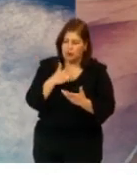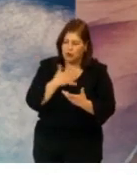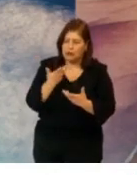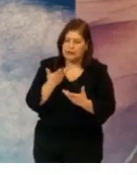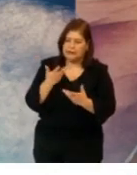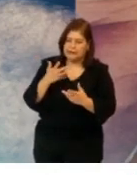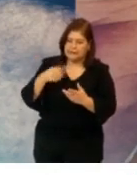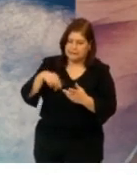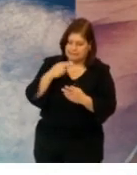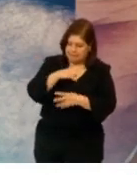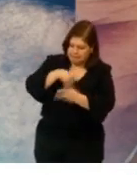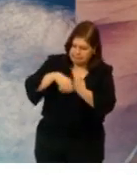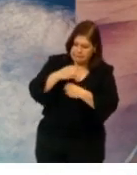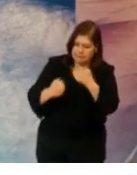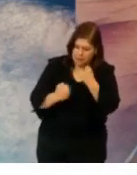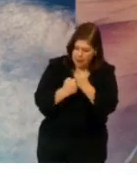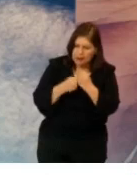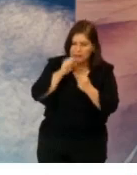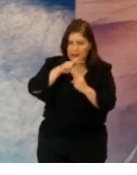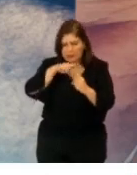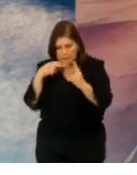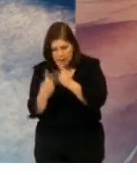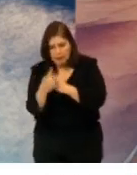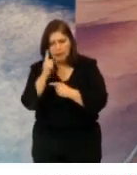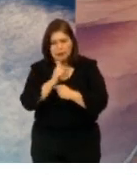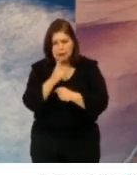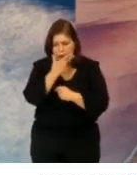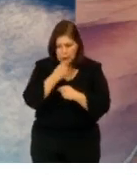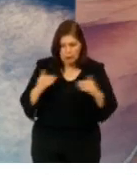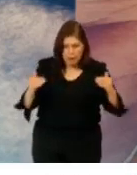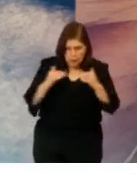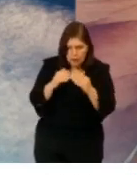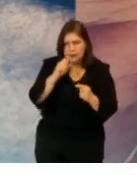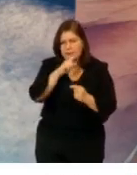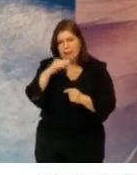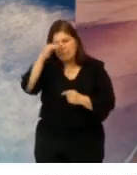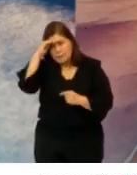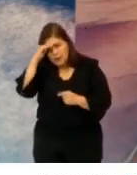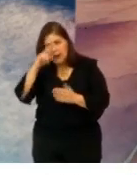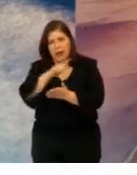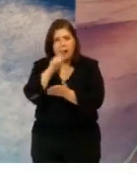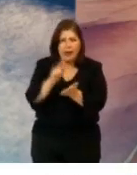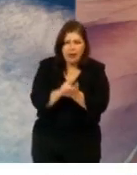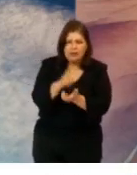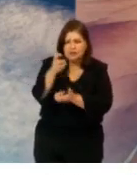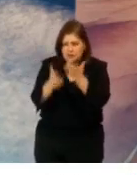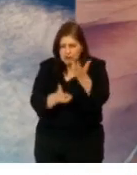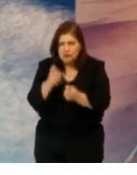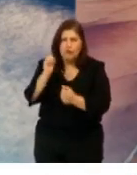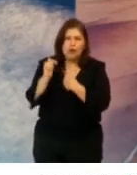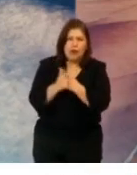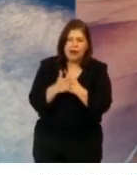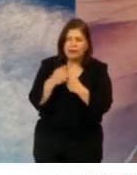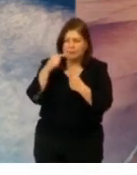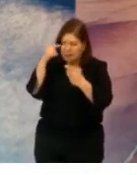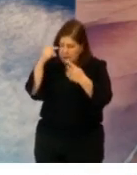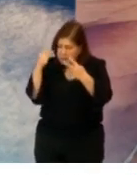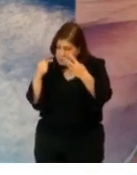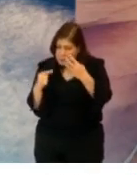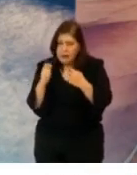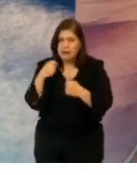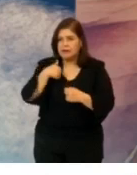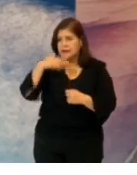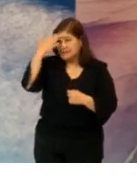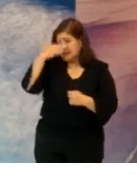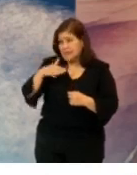infraestructura sostenible, que tenga perspectiva de género, que piense en la escasez hídrica, que piense en una ley de incendios que no haga que, yo sé que en México